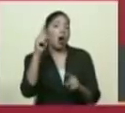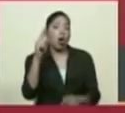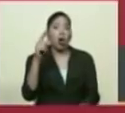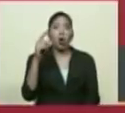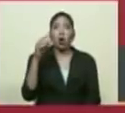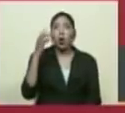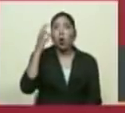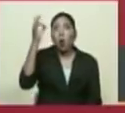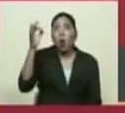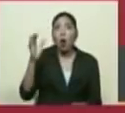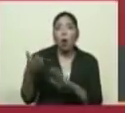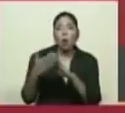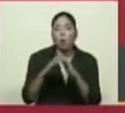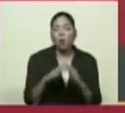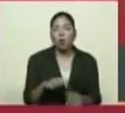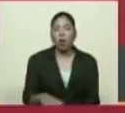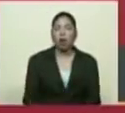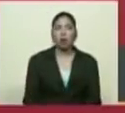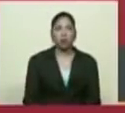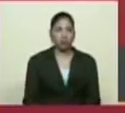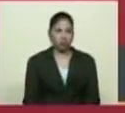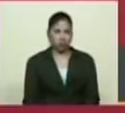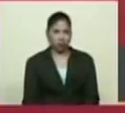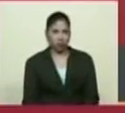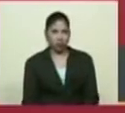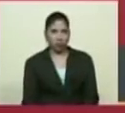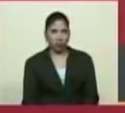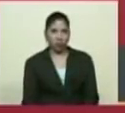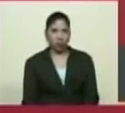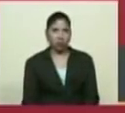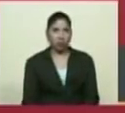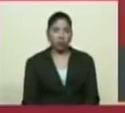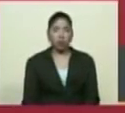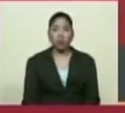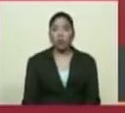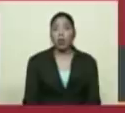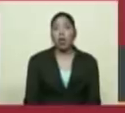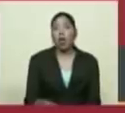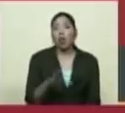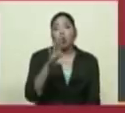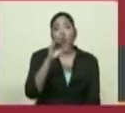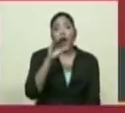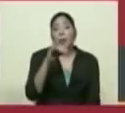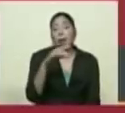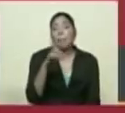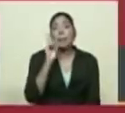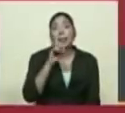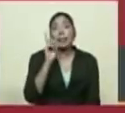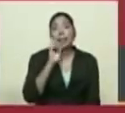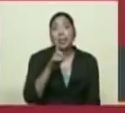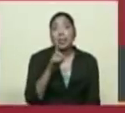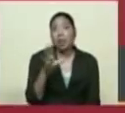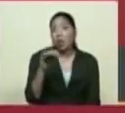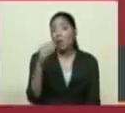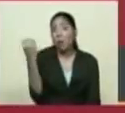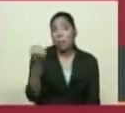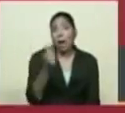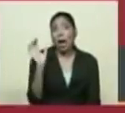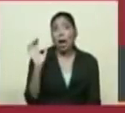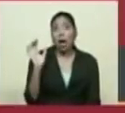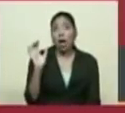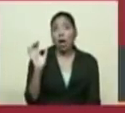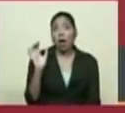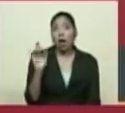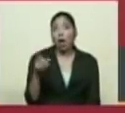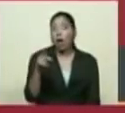No creen las comunas. No hables paja, mijo. ¿Cómo que abandoné las comunas? ¿Y